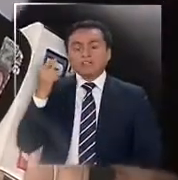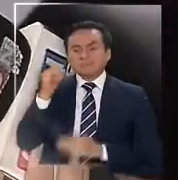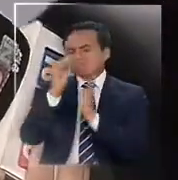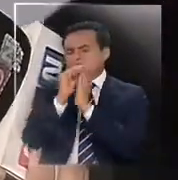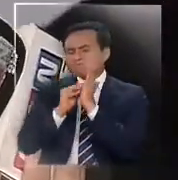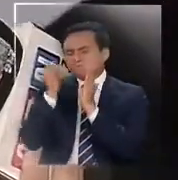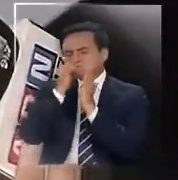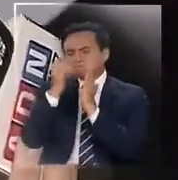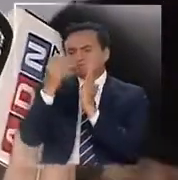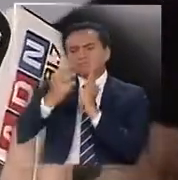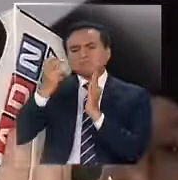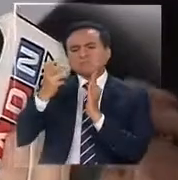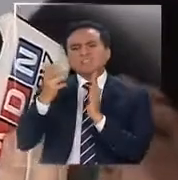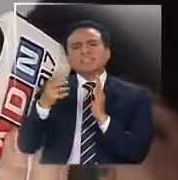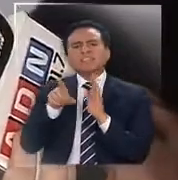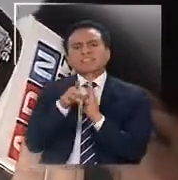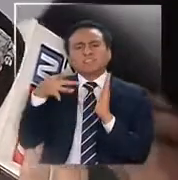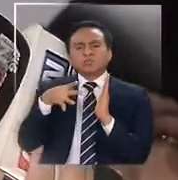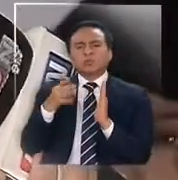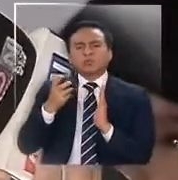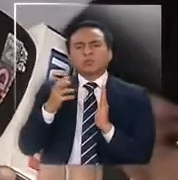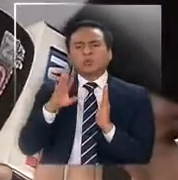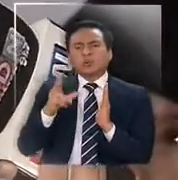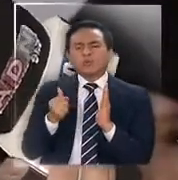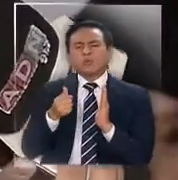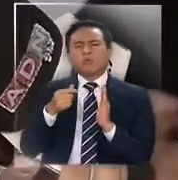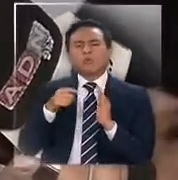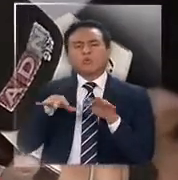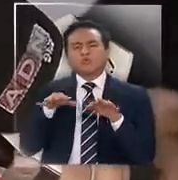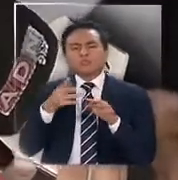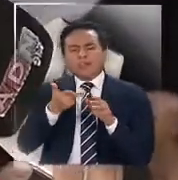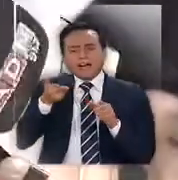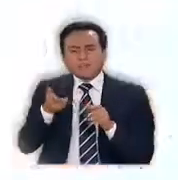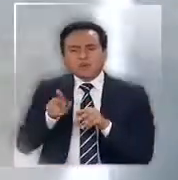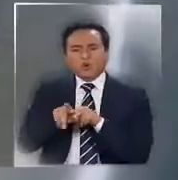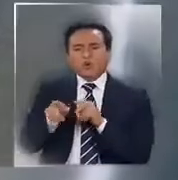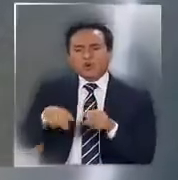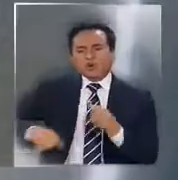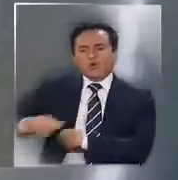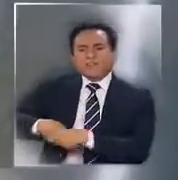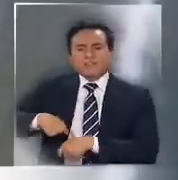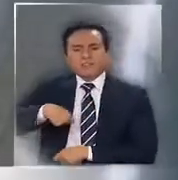por diversos delitos: hurto, robo, uso de armas y tráfico de drogas.